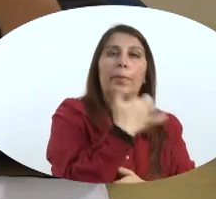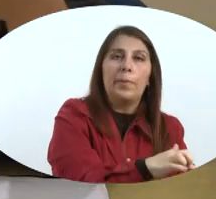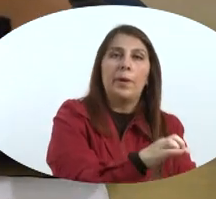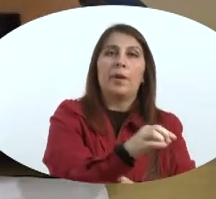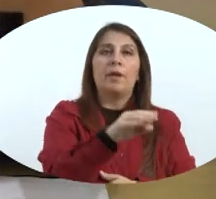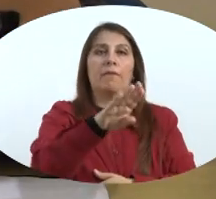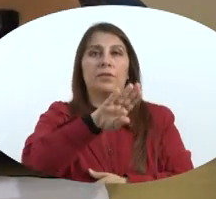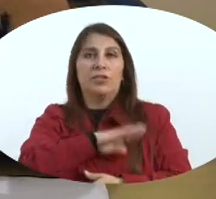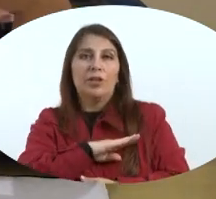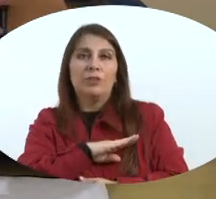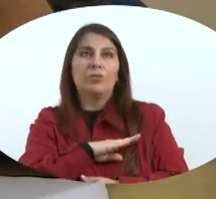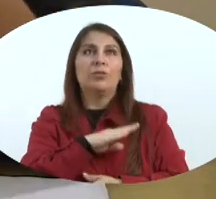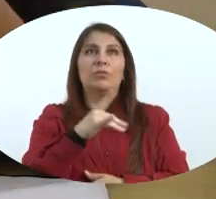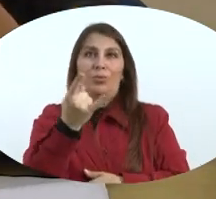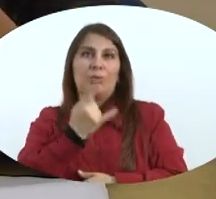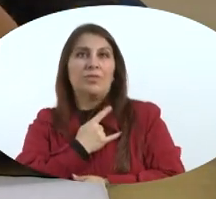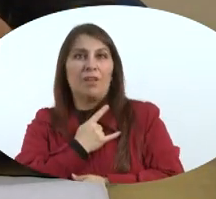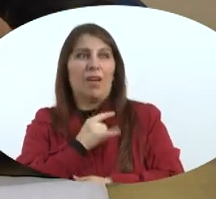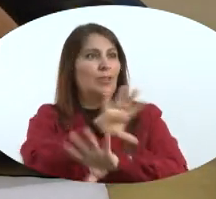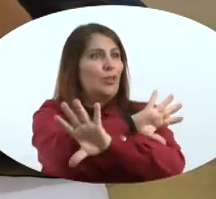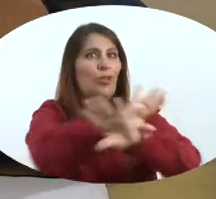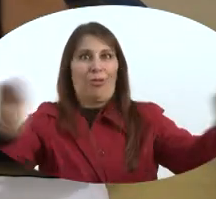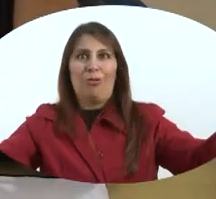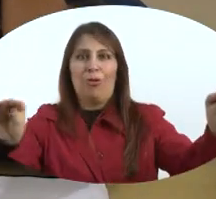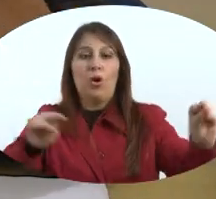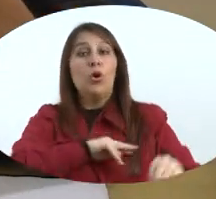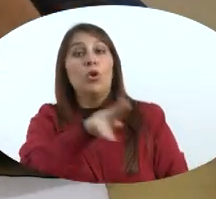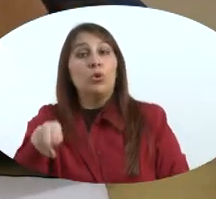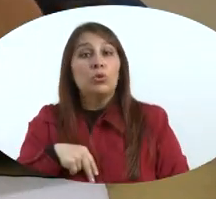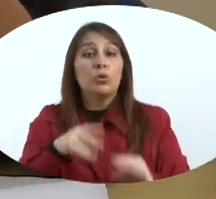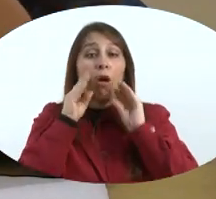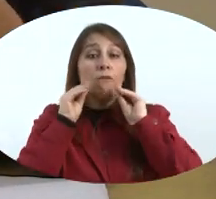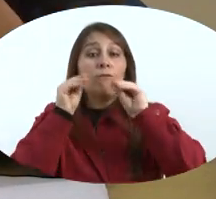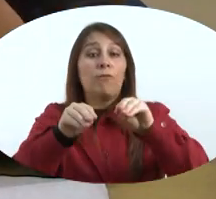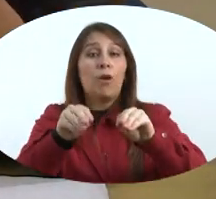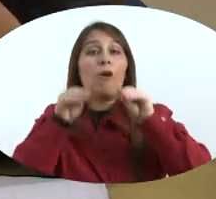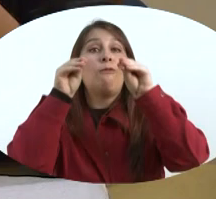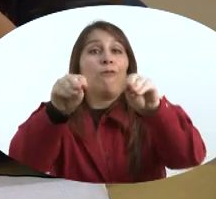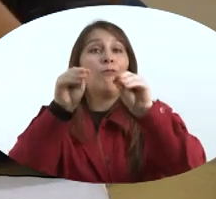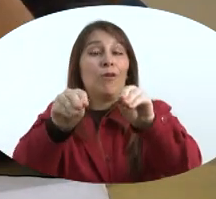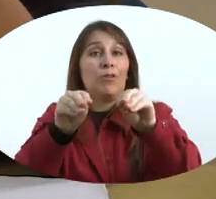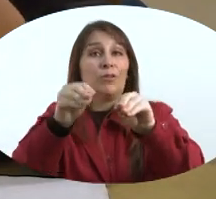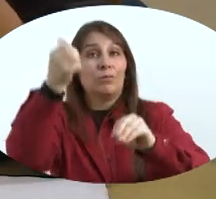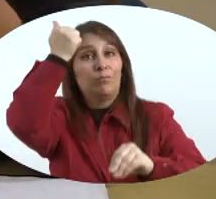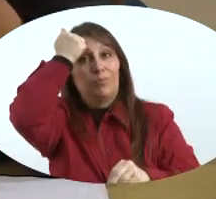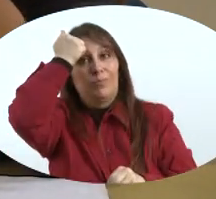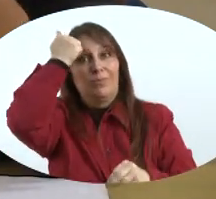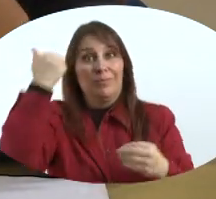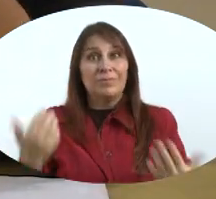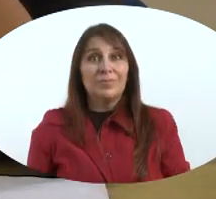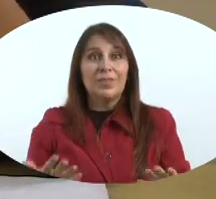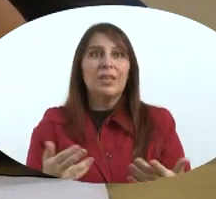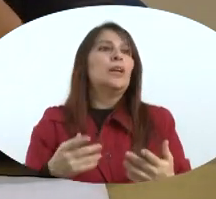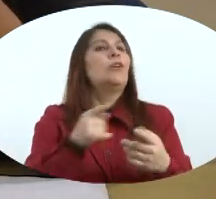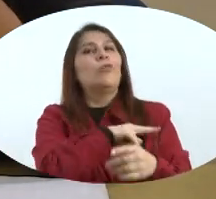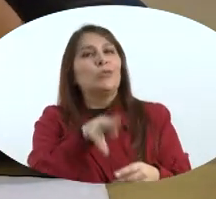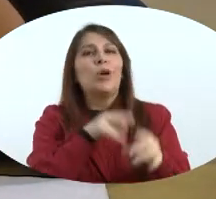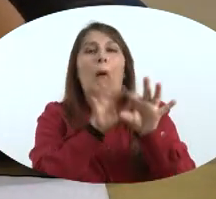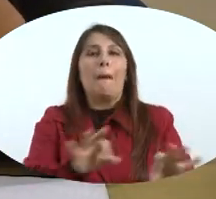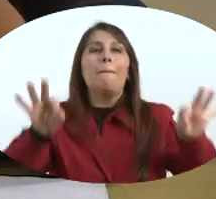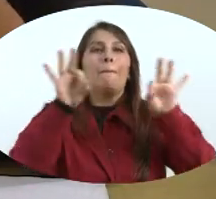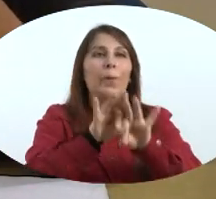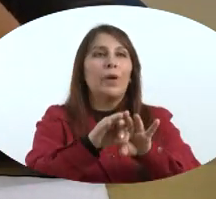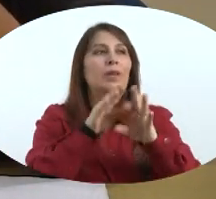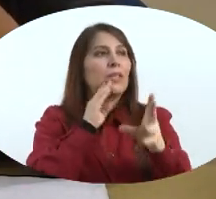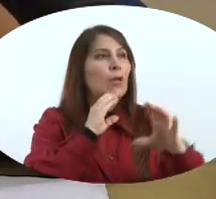es a la educación superior y somos nosotros los estudiantes de la educadora de educadores quienes tenemos el deber fundamental de ser ese canal